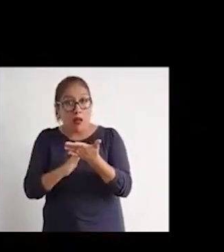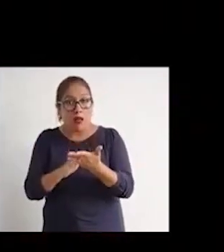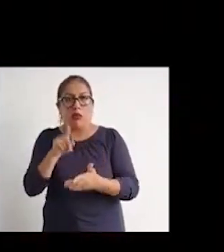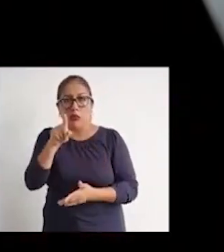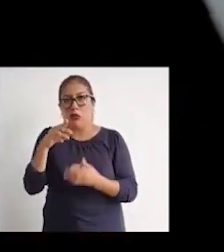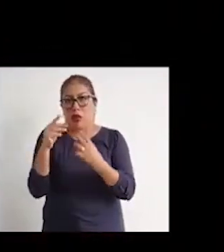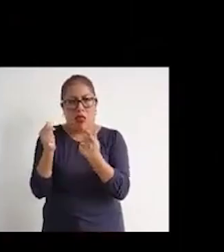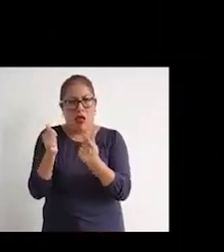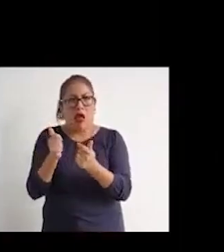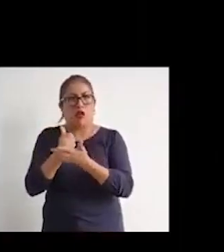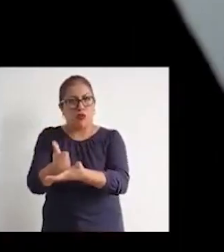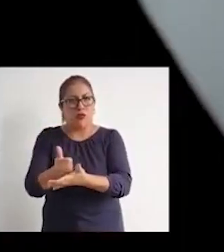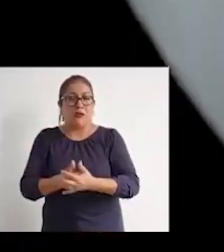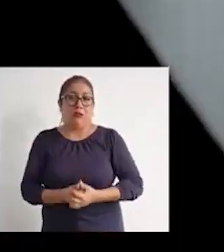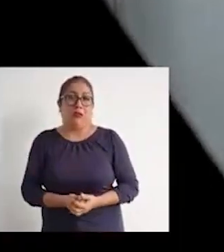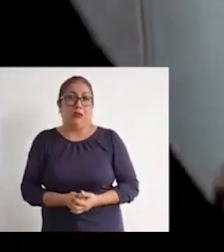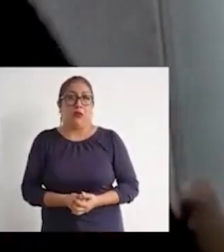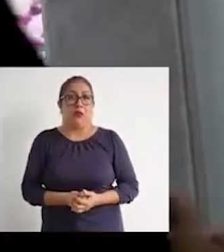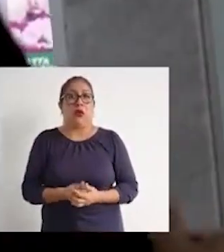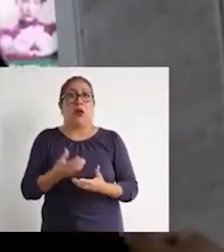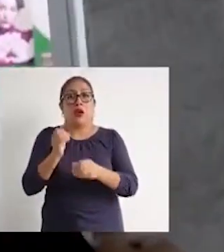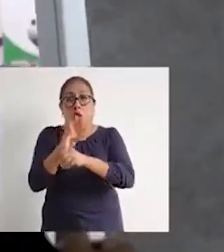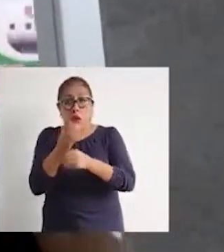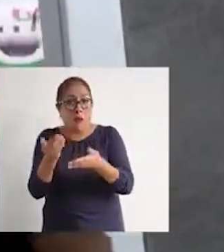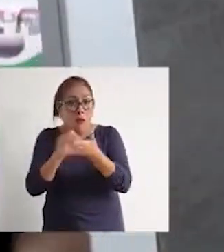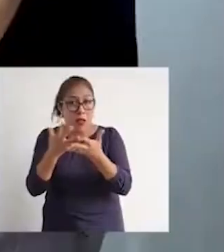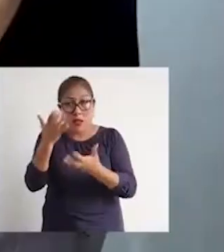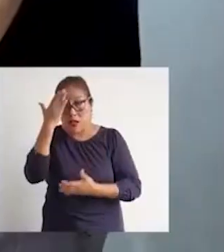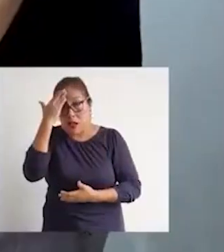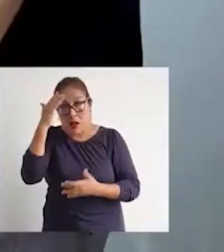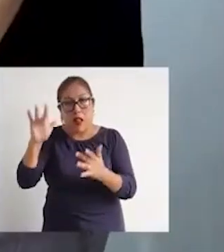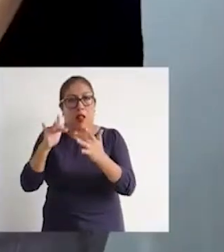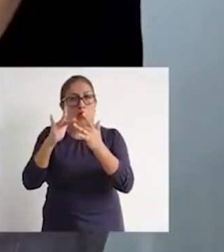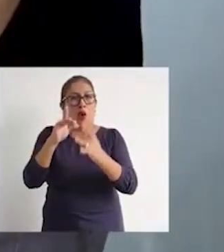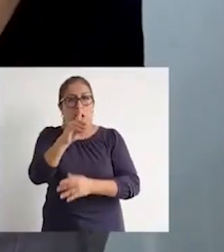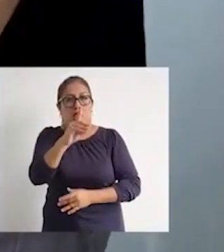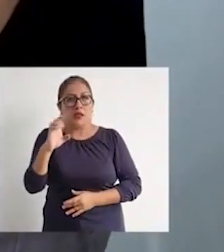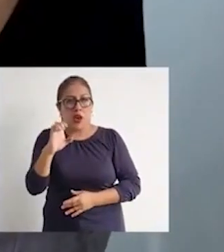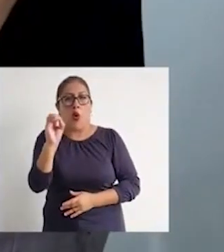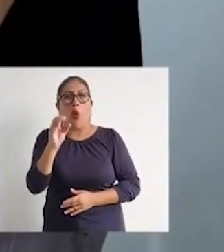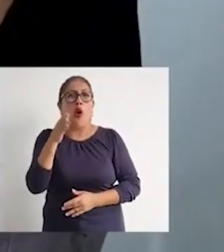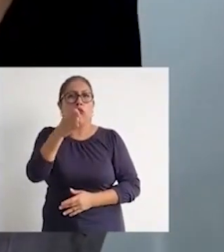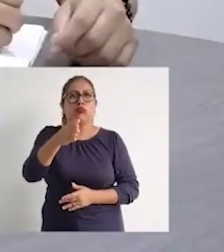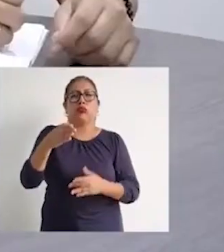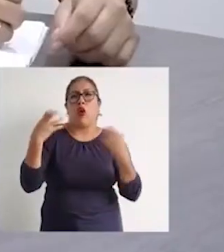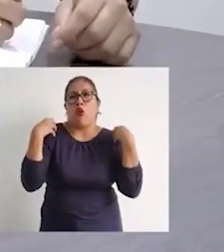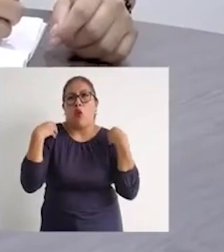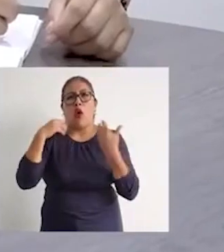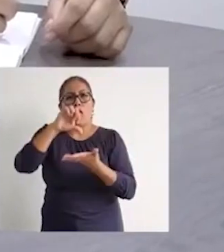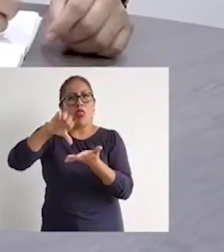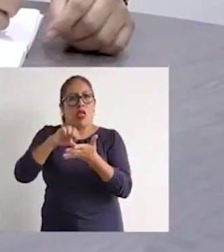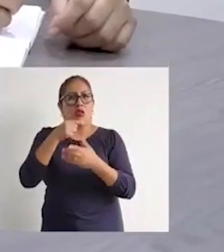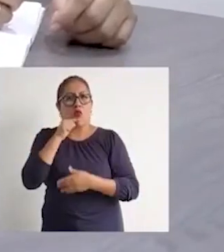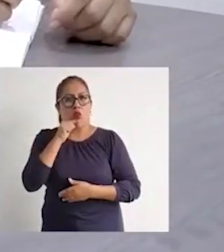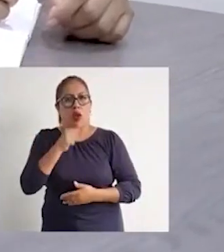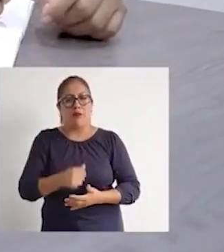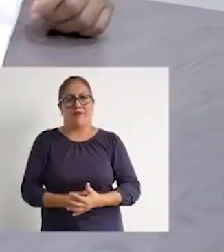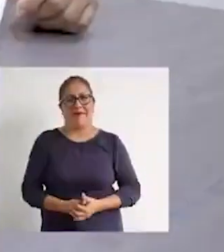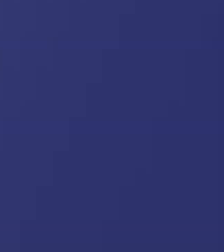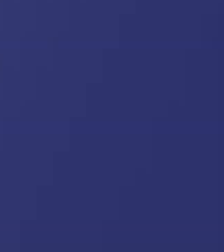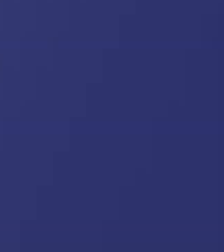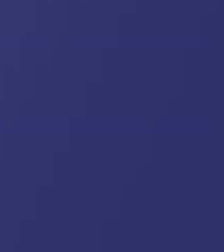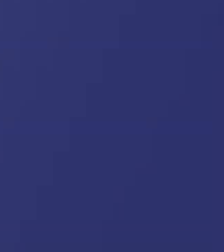de violencia, actúa. Para mayor orientación, llama a la línea 100 o acude a un centro de emergencia mujer.